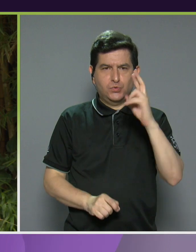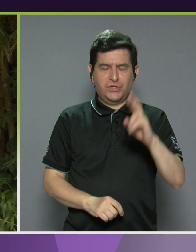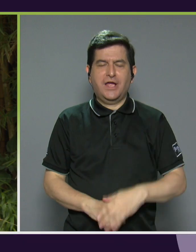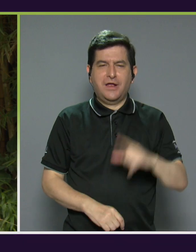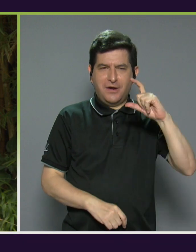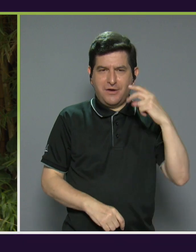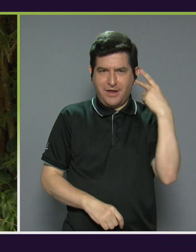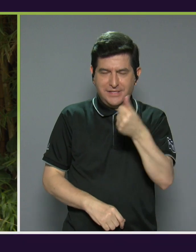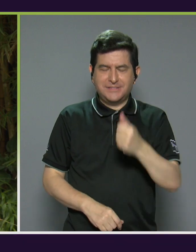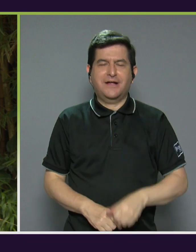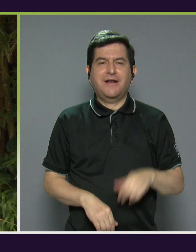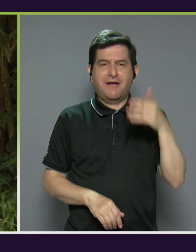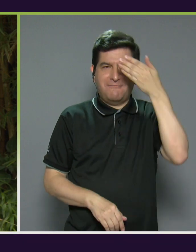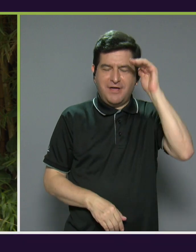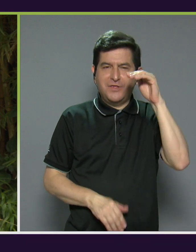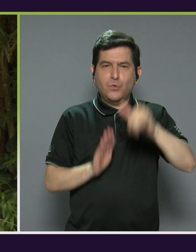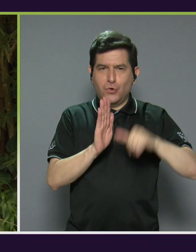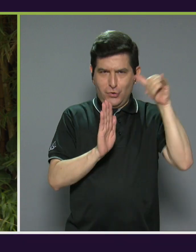y YouTube.